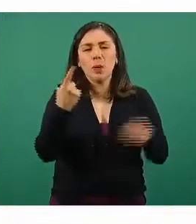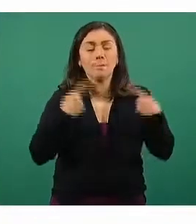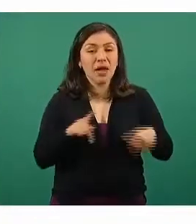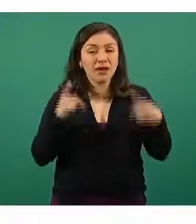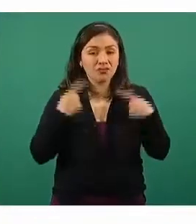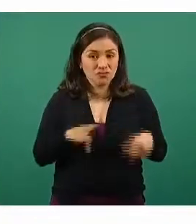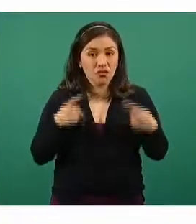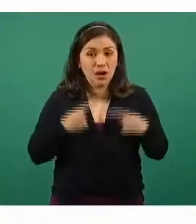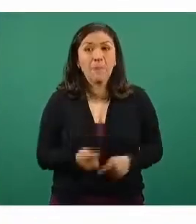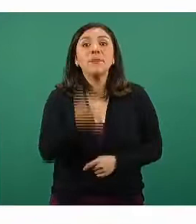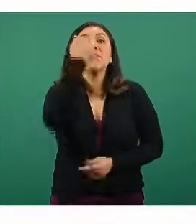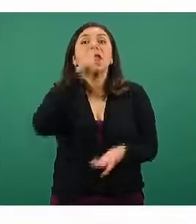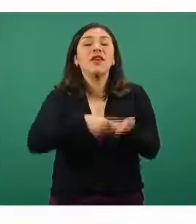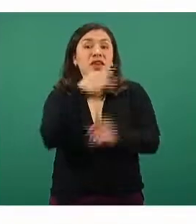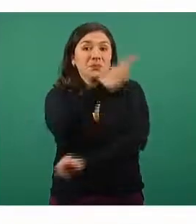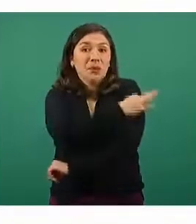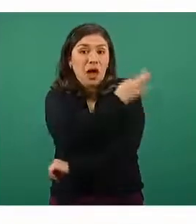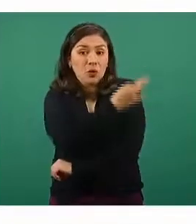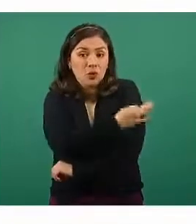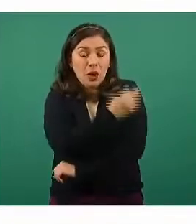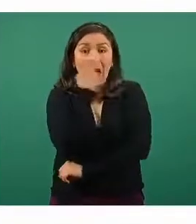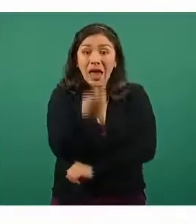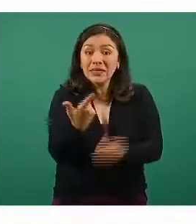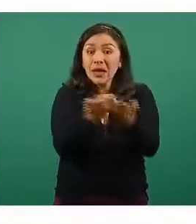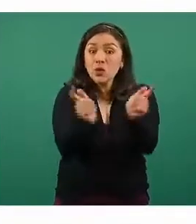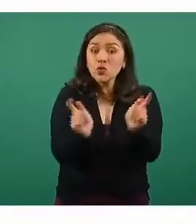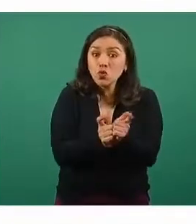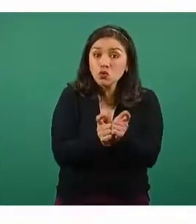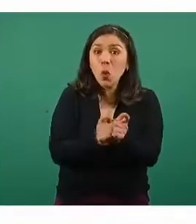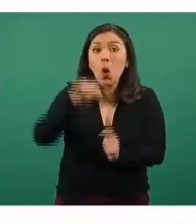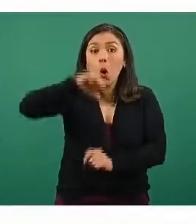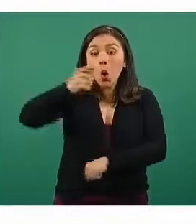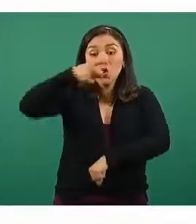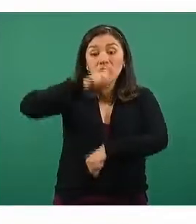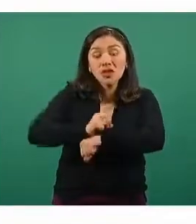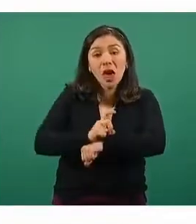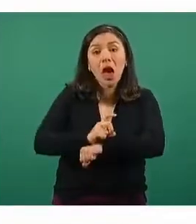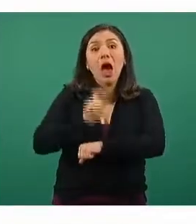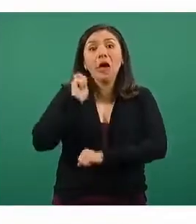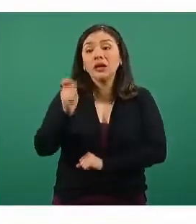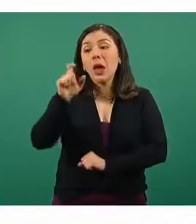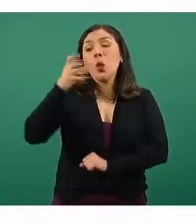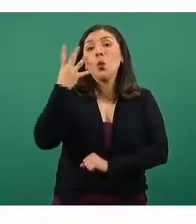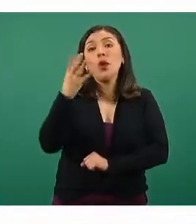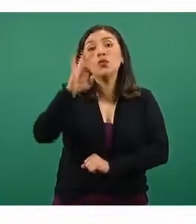604.441, de este grupo el 4% para el día de hoy, que son